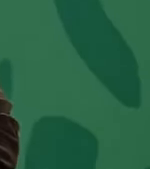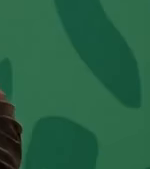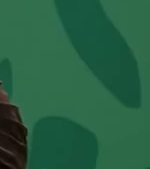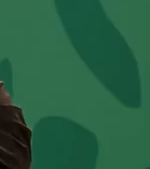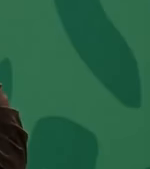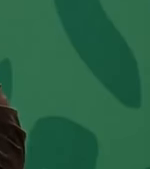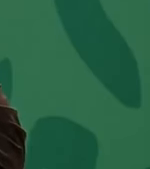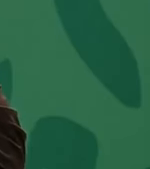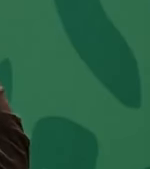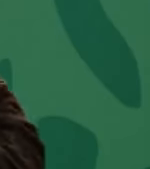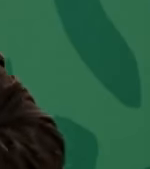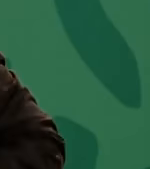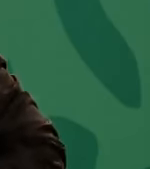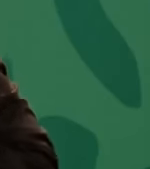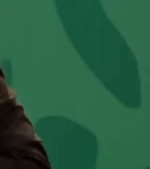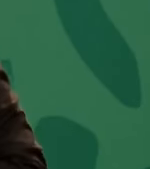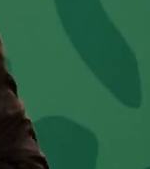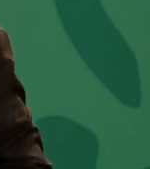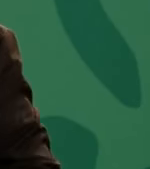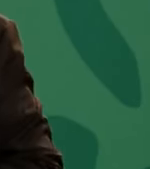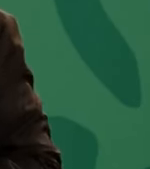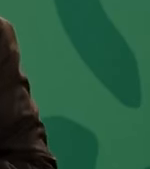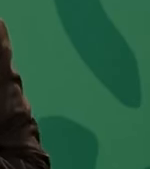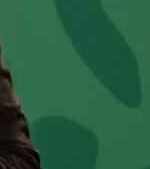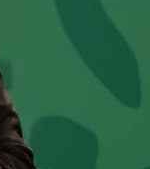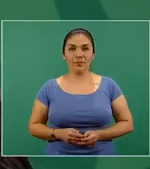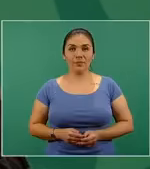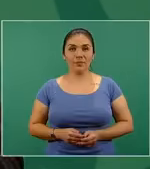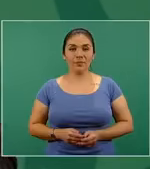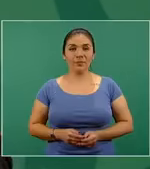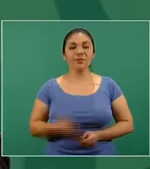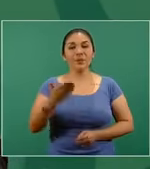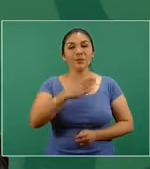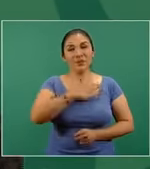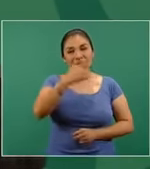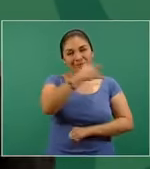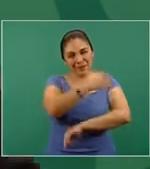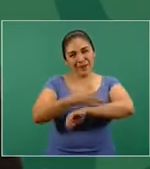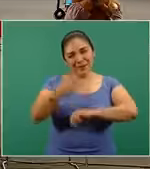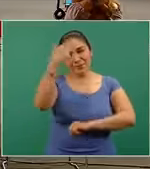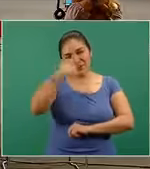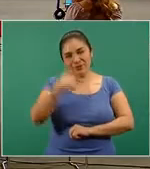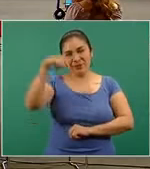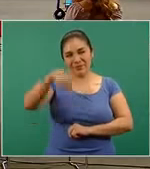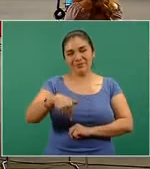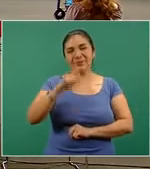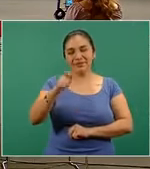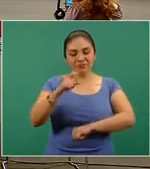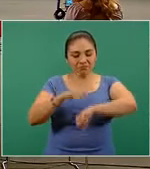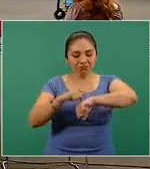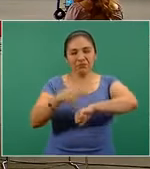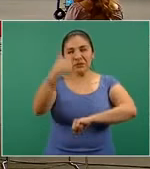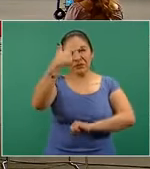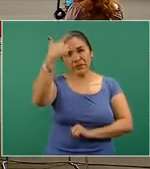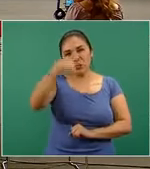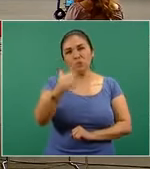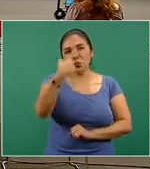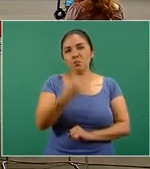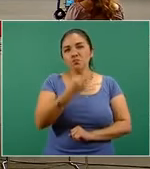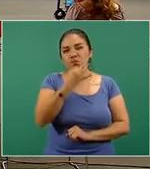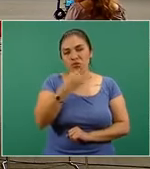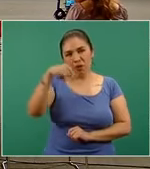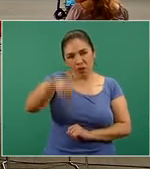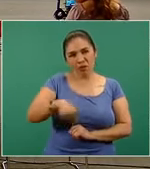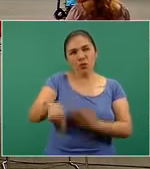Muy buenas tardes, noches, ya prácticamente aquí en la Ciudad de México, son las 7:01.